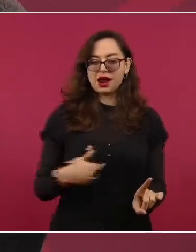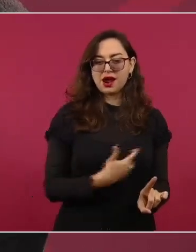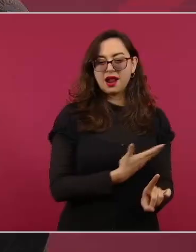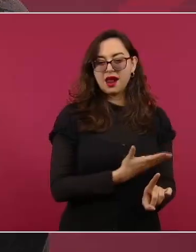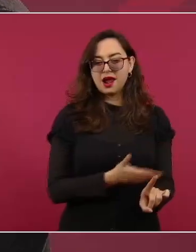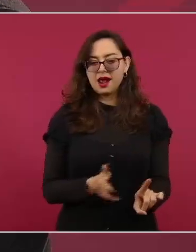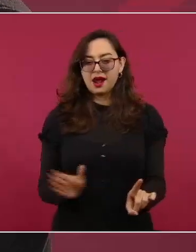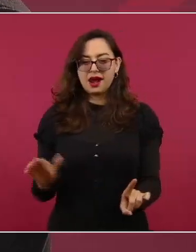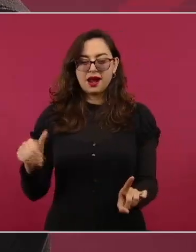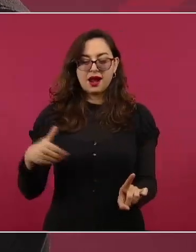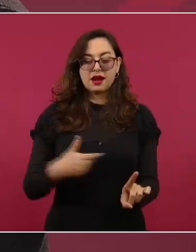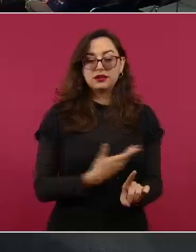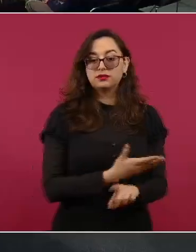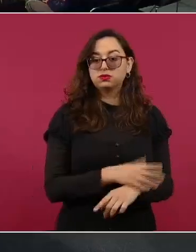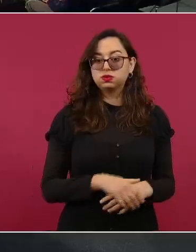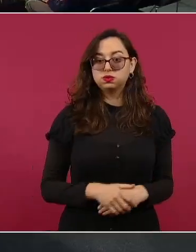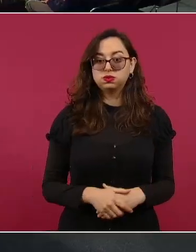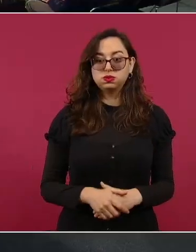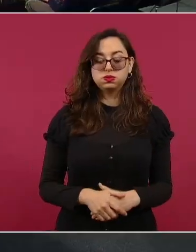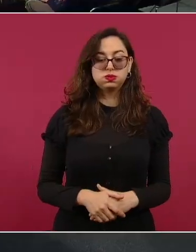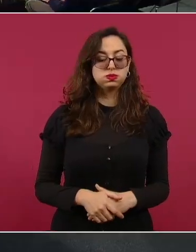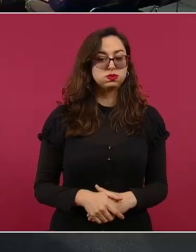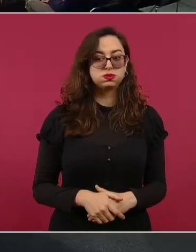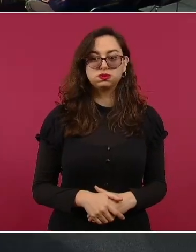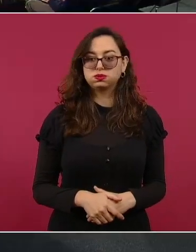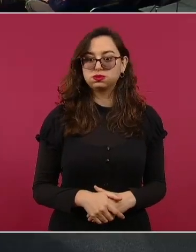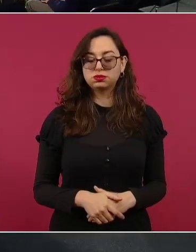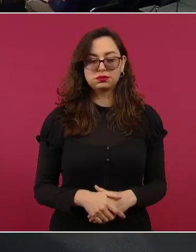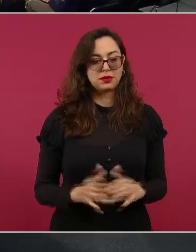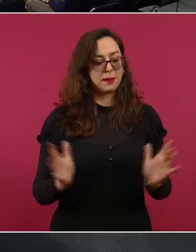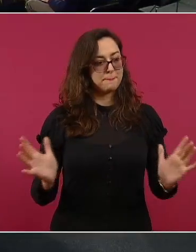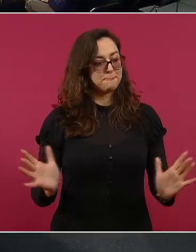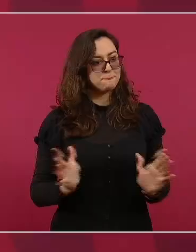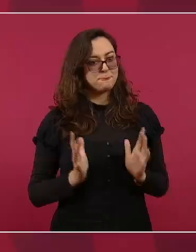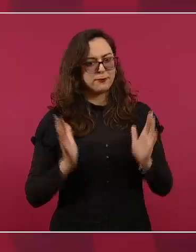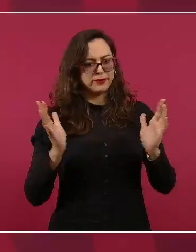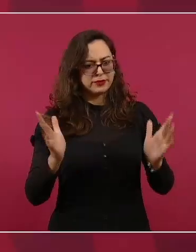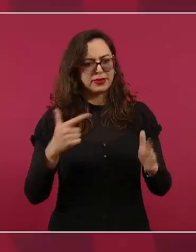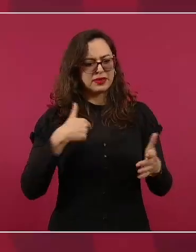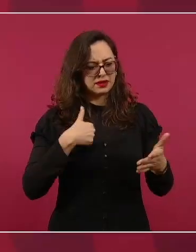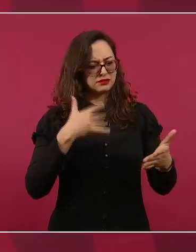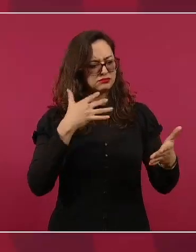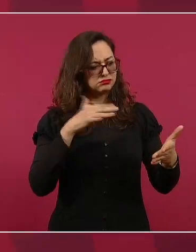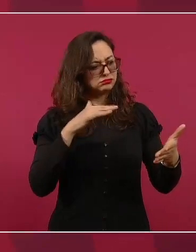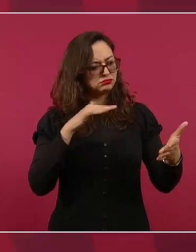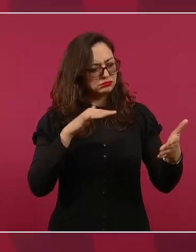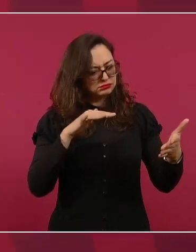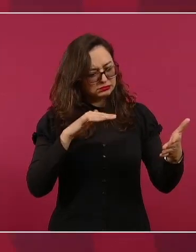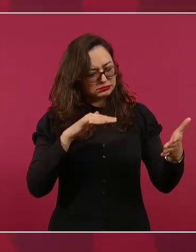porque sí me llamó la atención y empecé a leer y a leer,